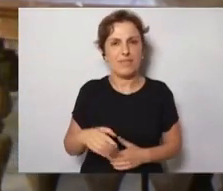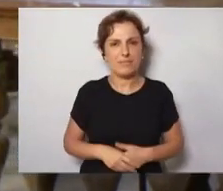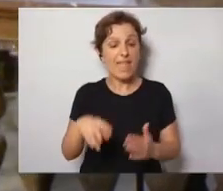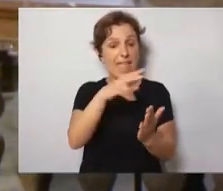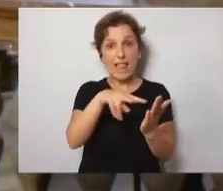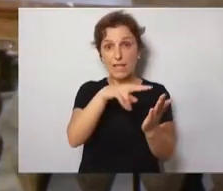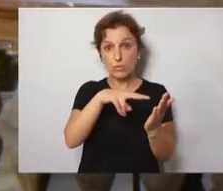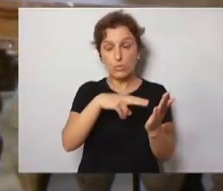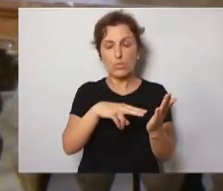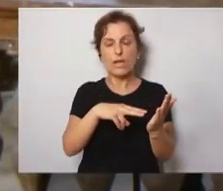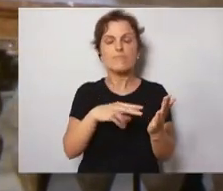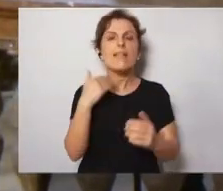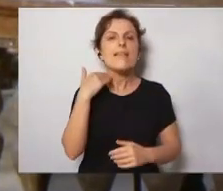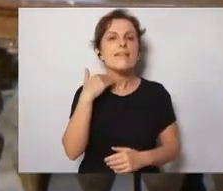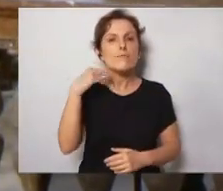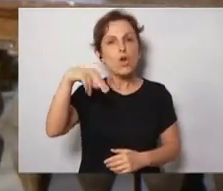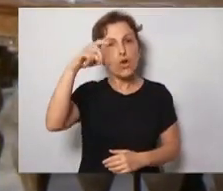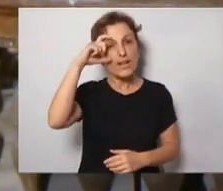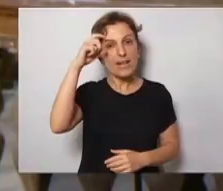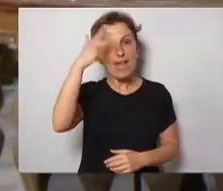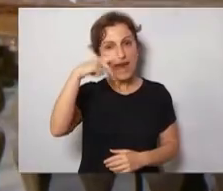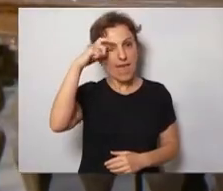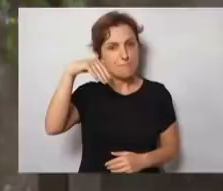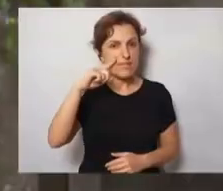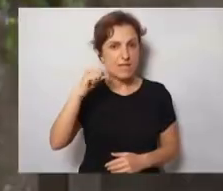lectura del libro de nehemías